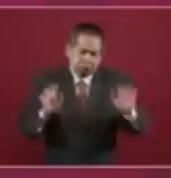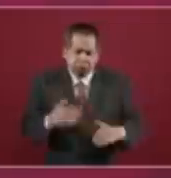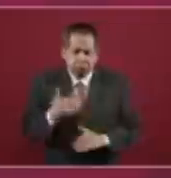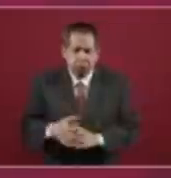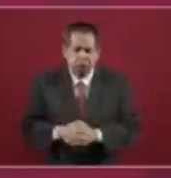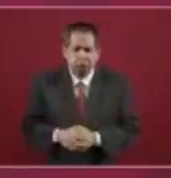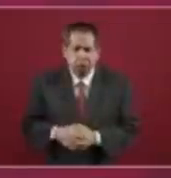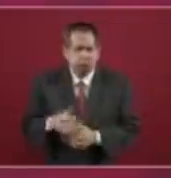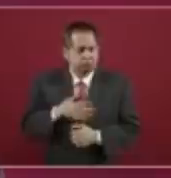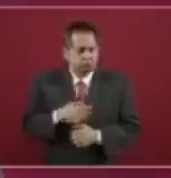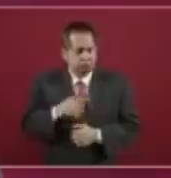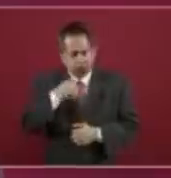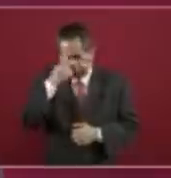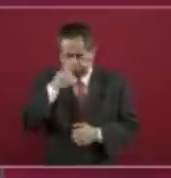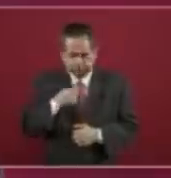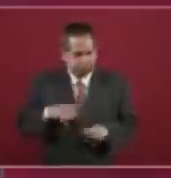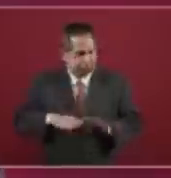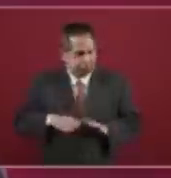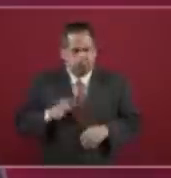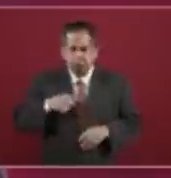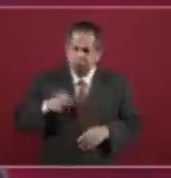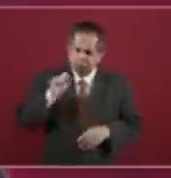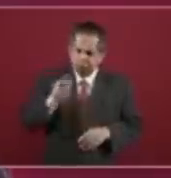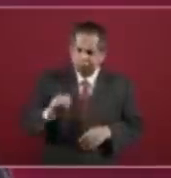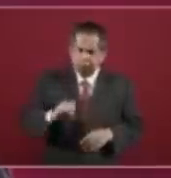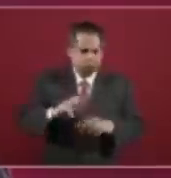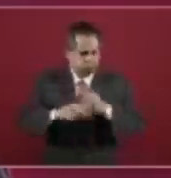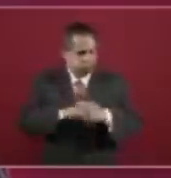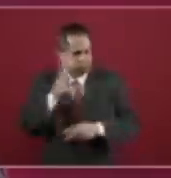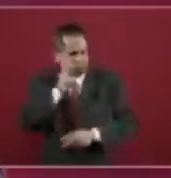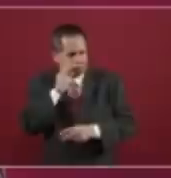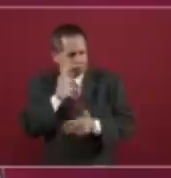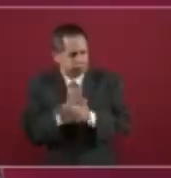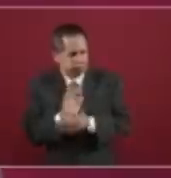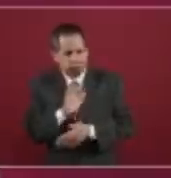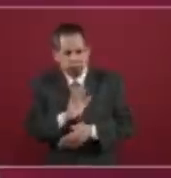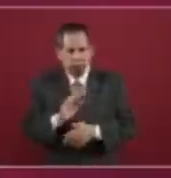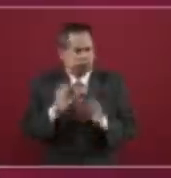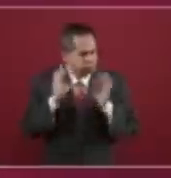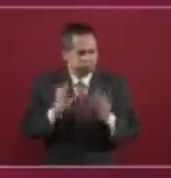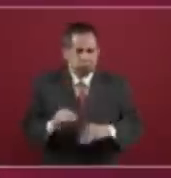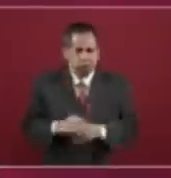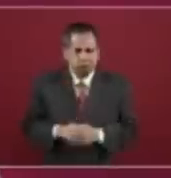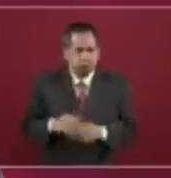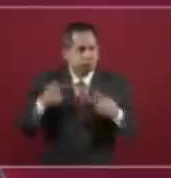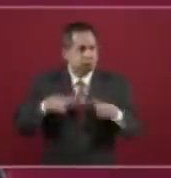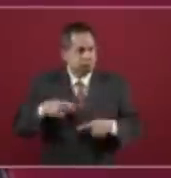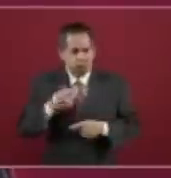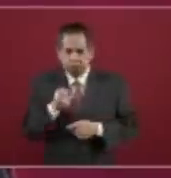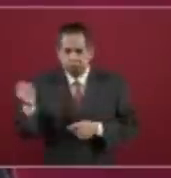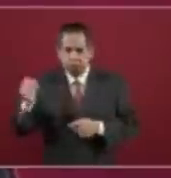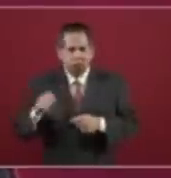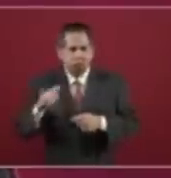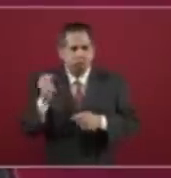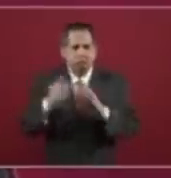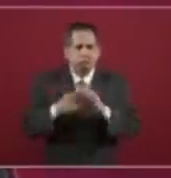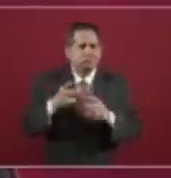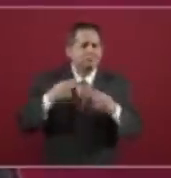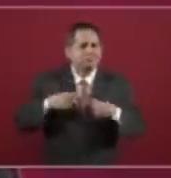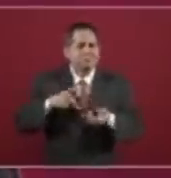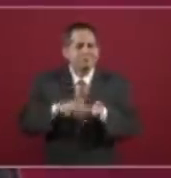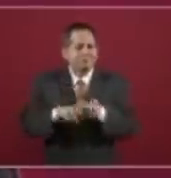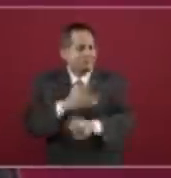Yo sostengo que sí, y lo puedo probar. Y no solo son buenos técnicos, es gente